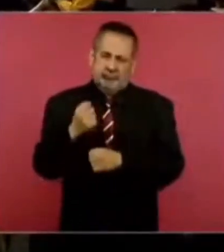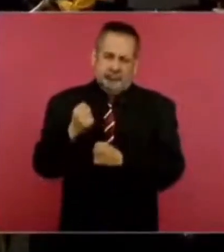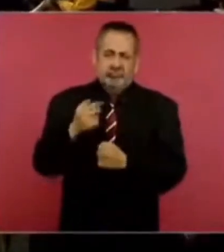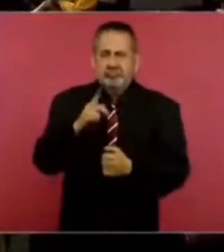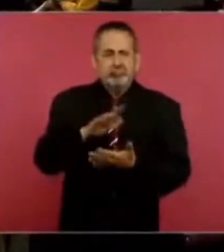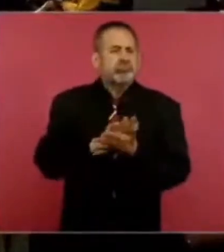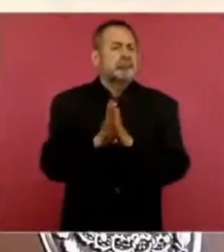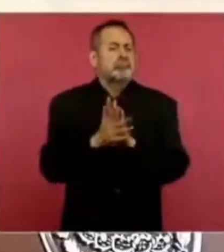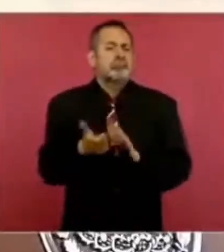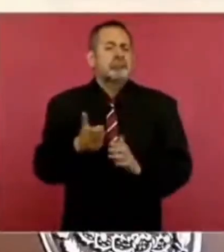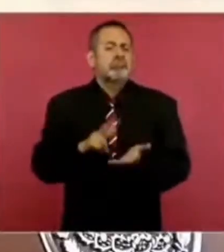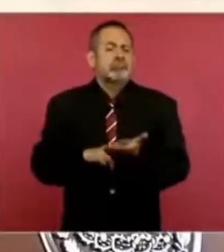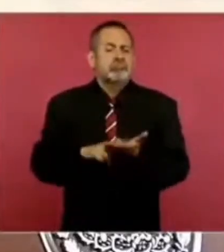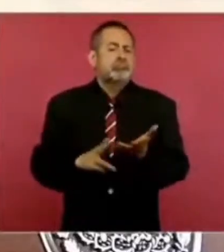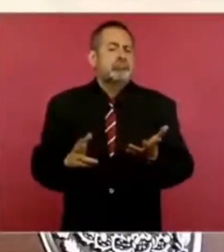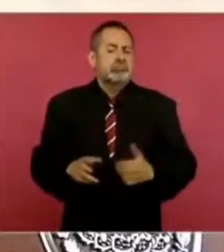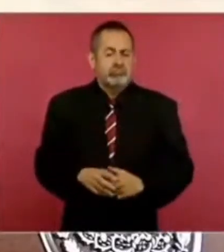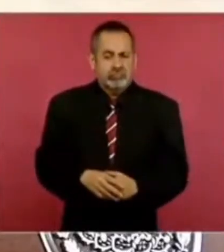todas maneras,